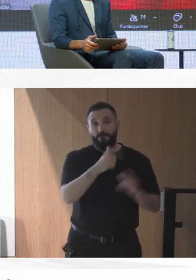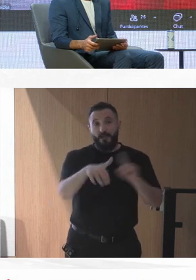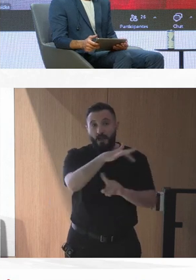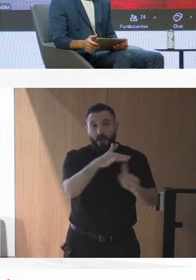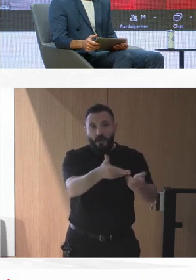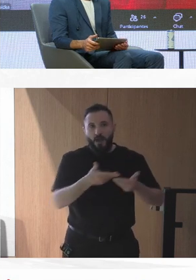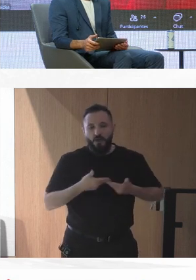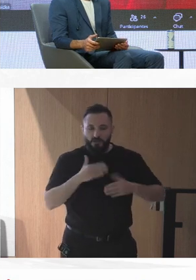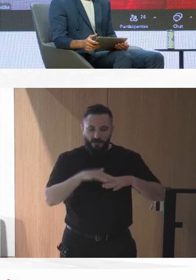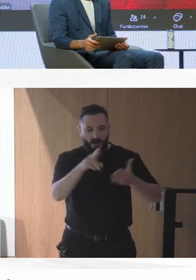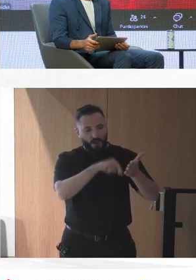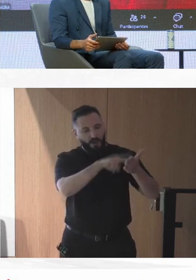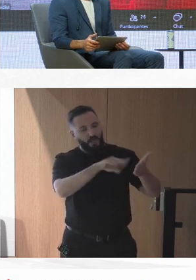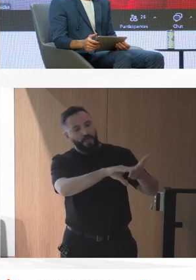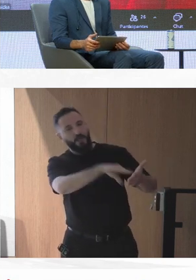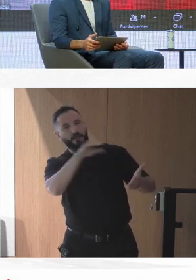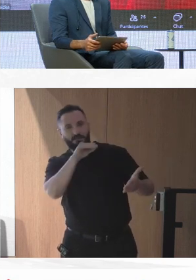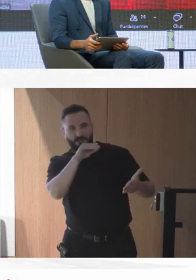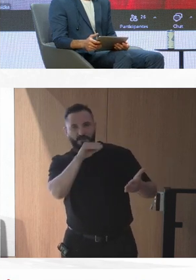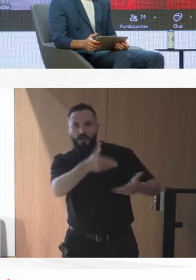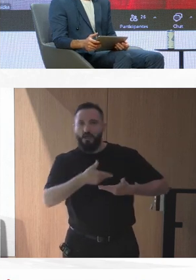que nos ayuda a interpretar la convención.